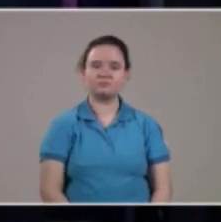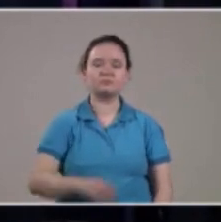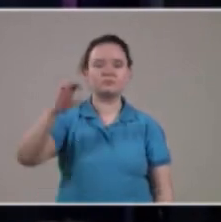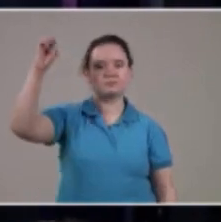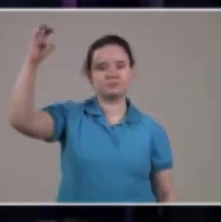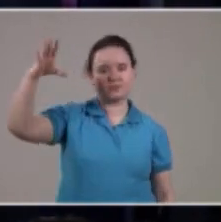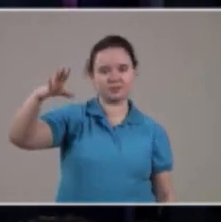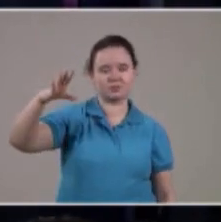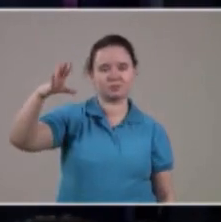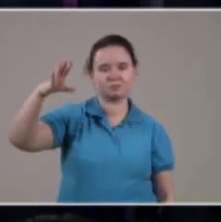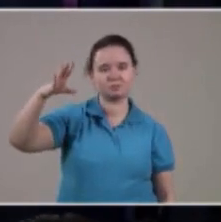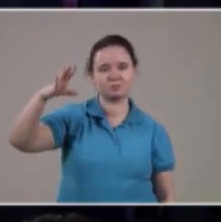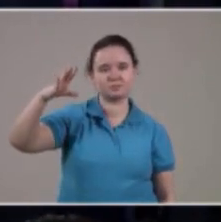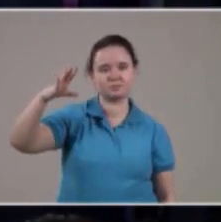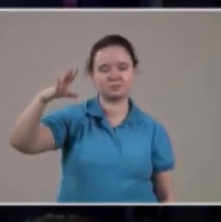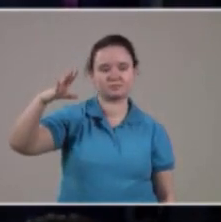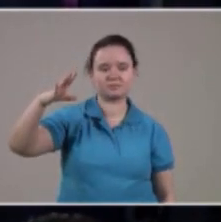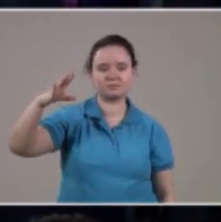bendición.